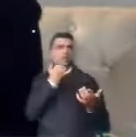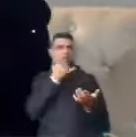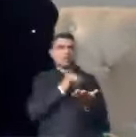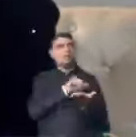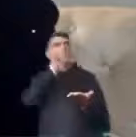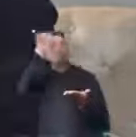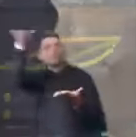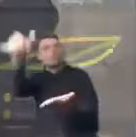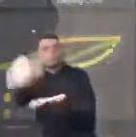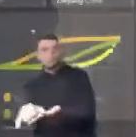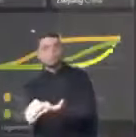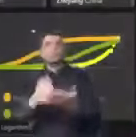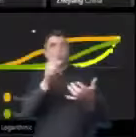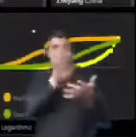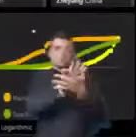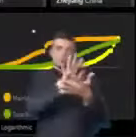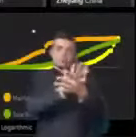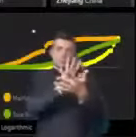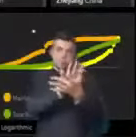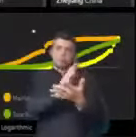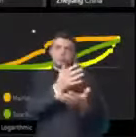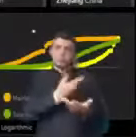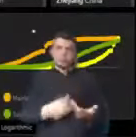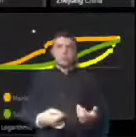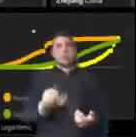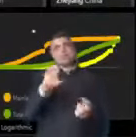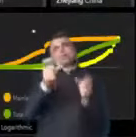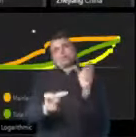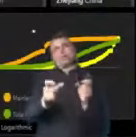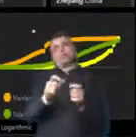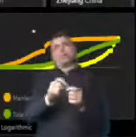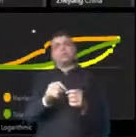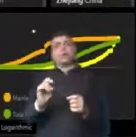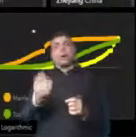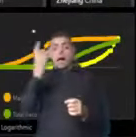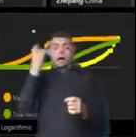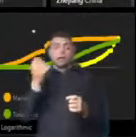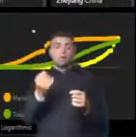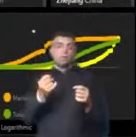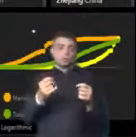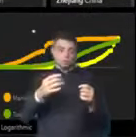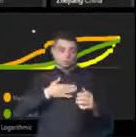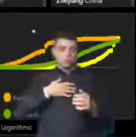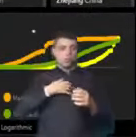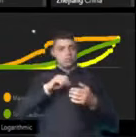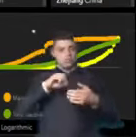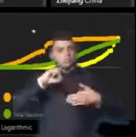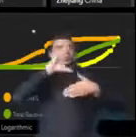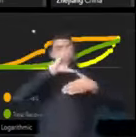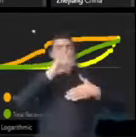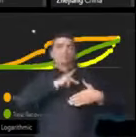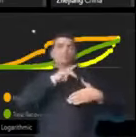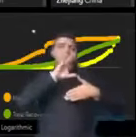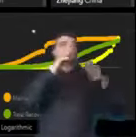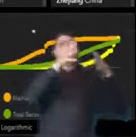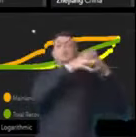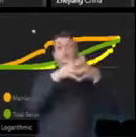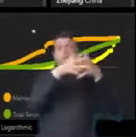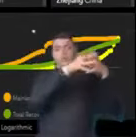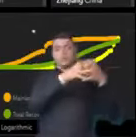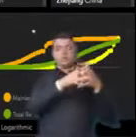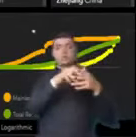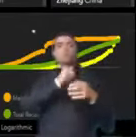y calma a estas personas. Lo primero es que miren, en nuestro propio continente, en Estados Unidos, en Norteamérica,